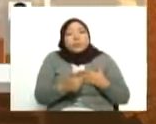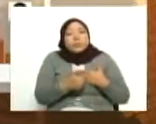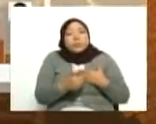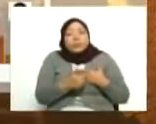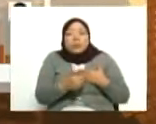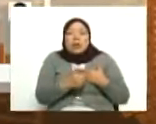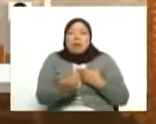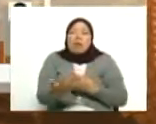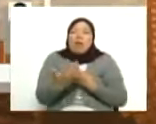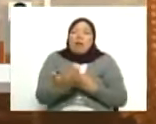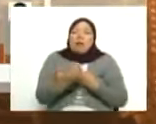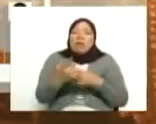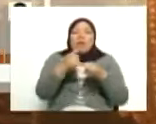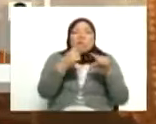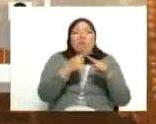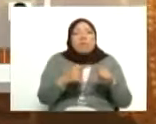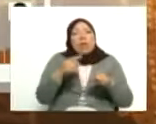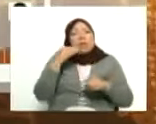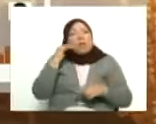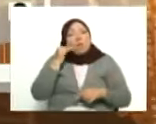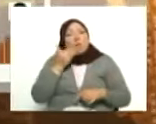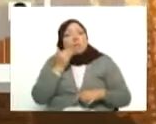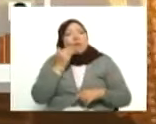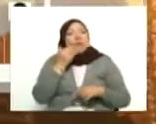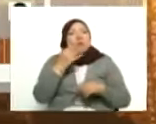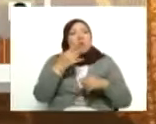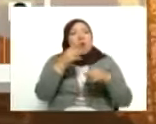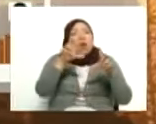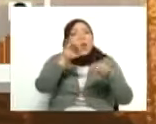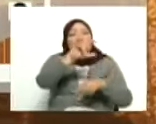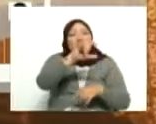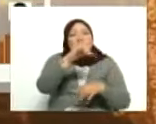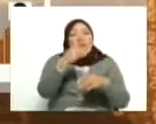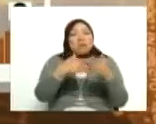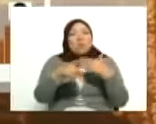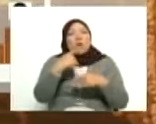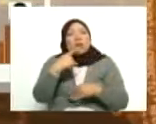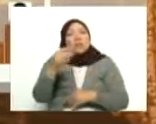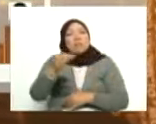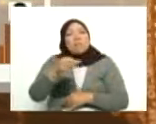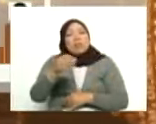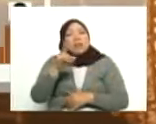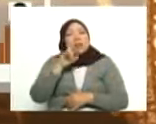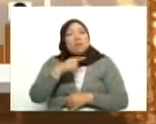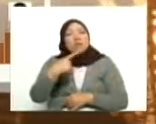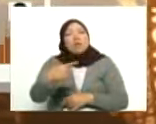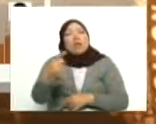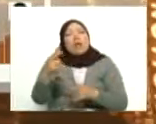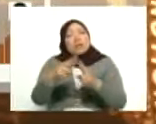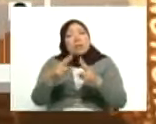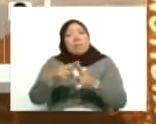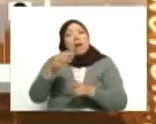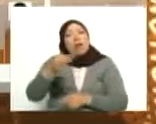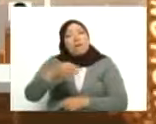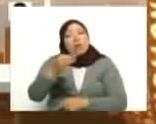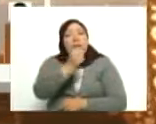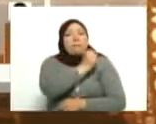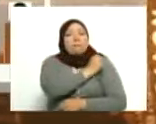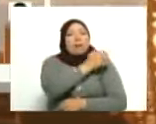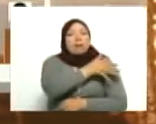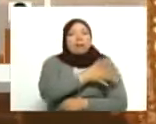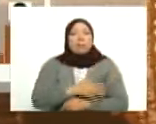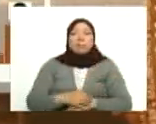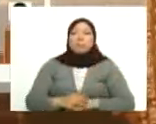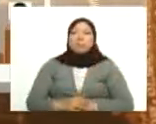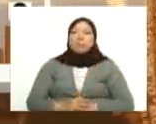guerra mediática, levanta su voz para que se conozca la verdad de Palestina? Mira, lo que hemos visto no